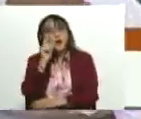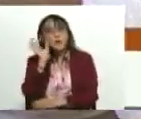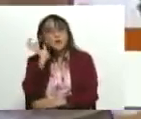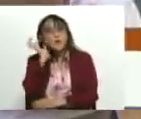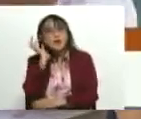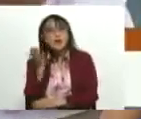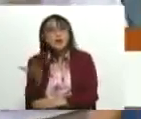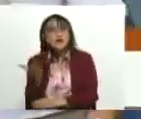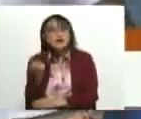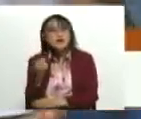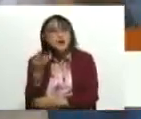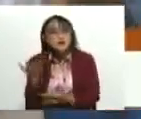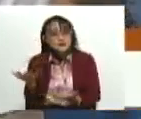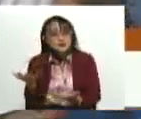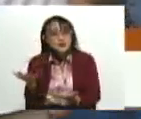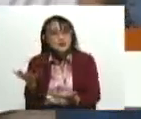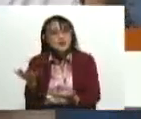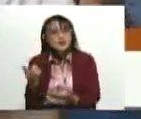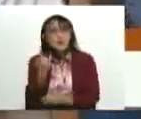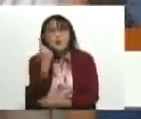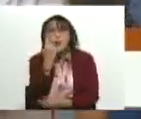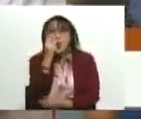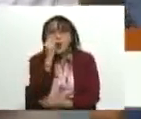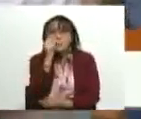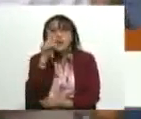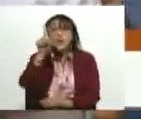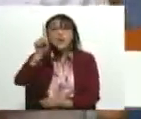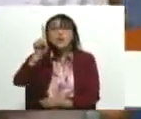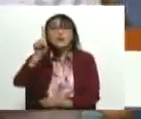¿Cuánto? ¿Un solo hombre?